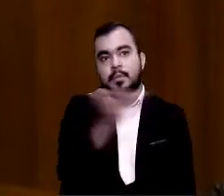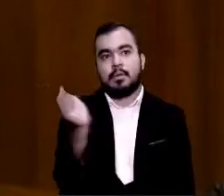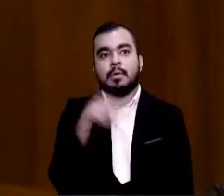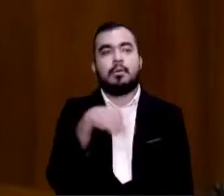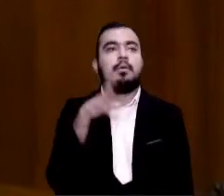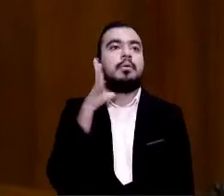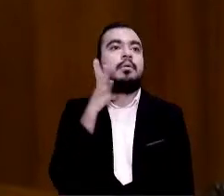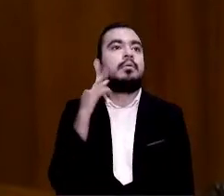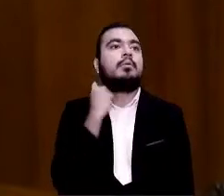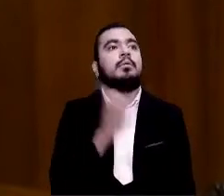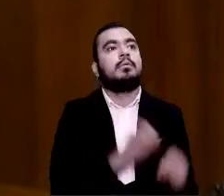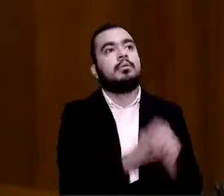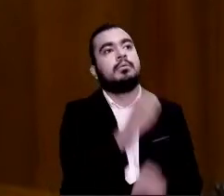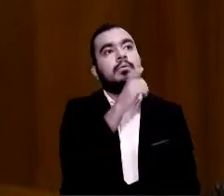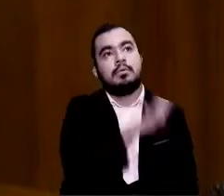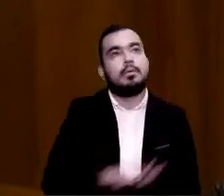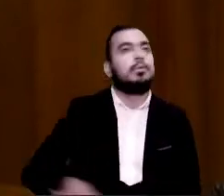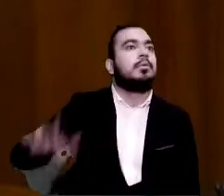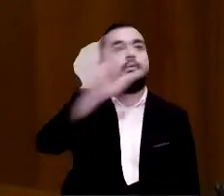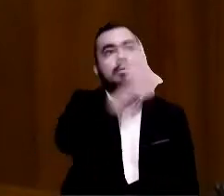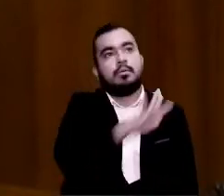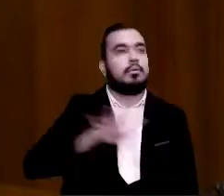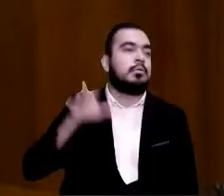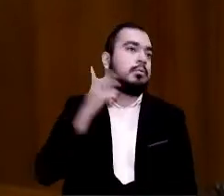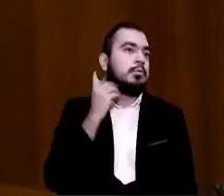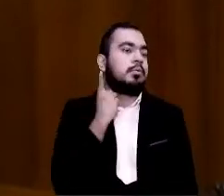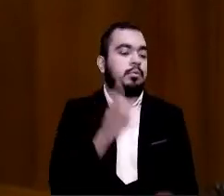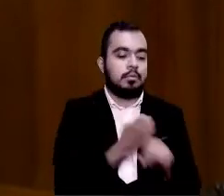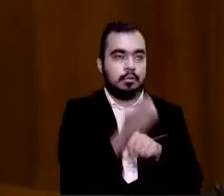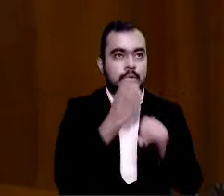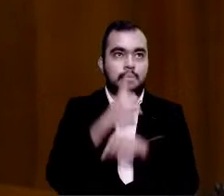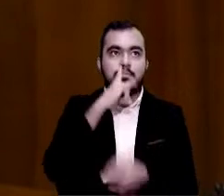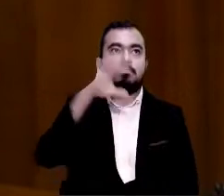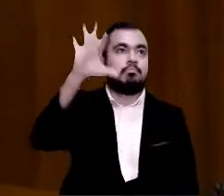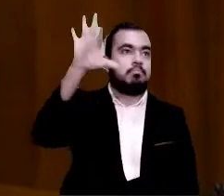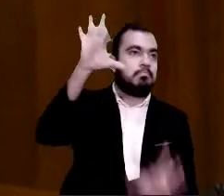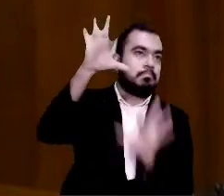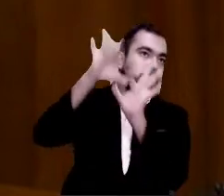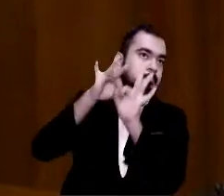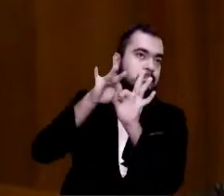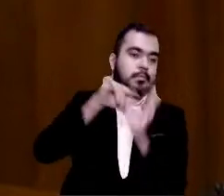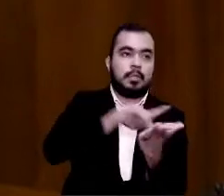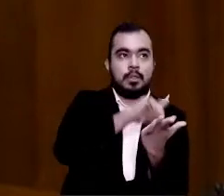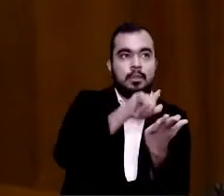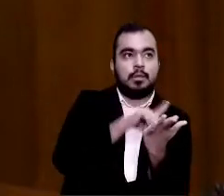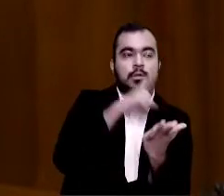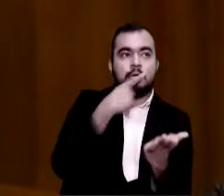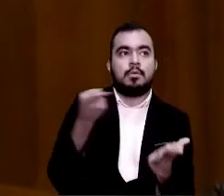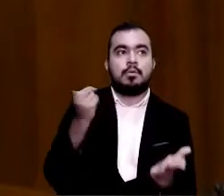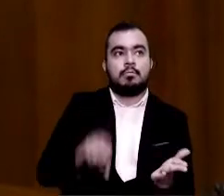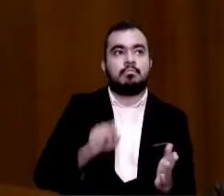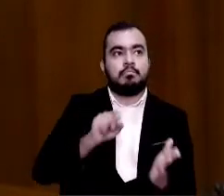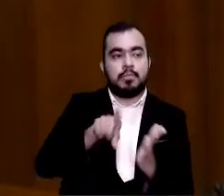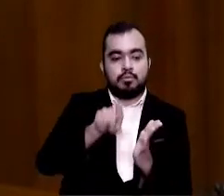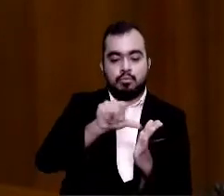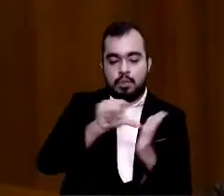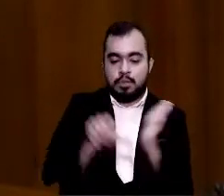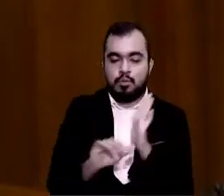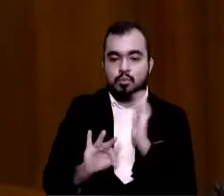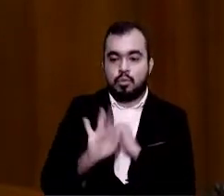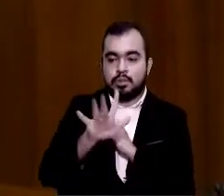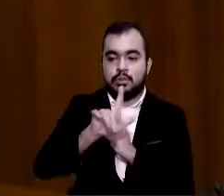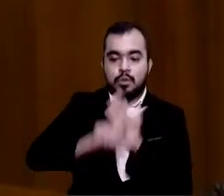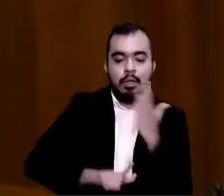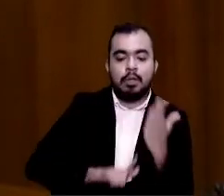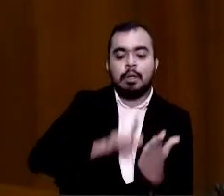entidades federativas a armonizar su legislación conforme lo ordenado en el artículo 45 de la Ley General